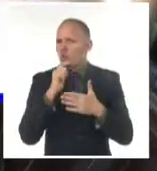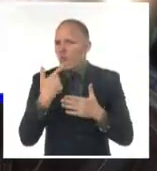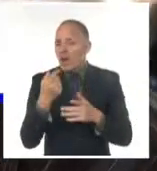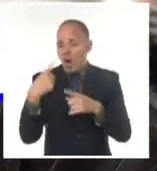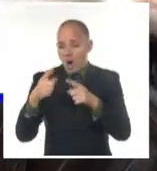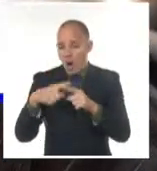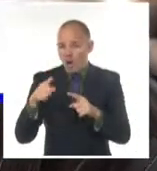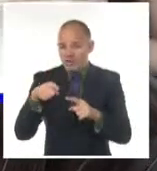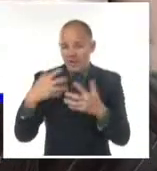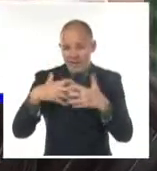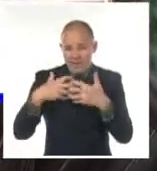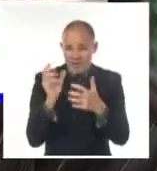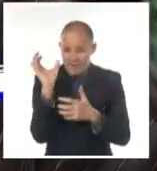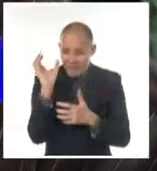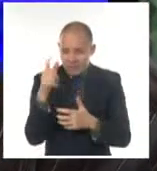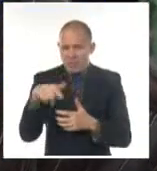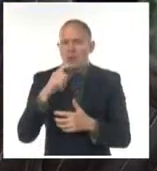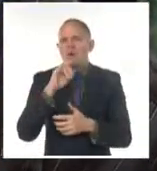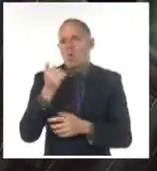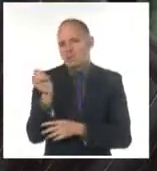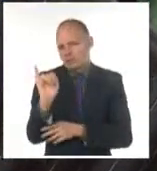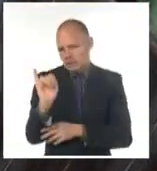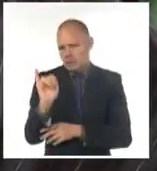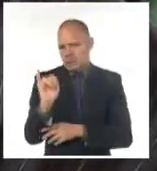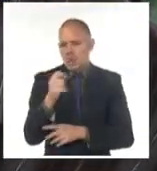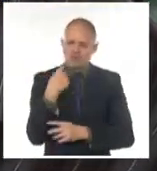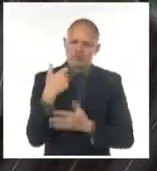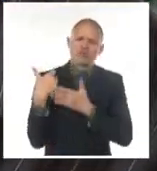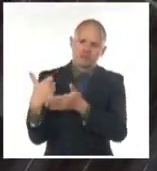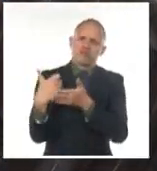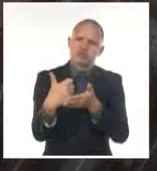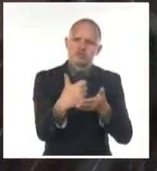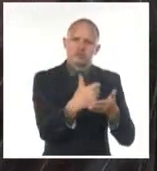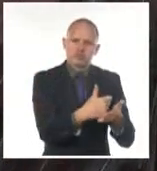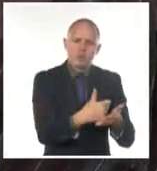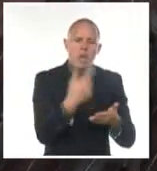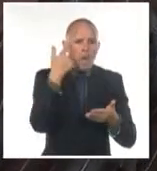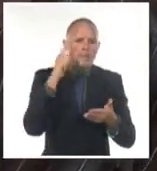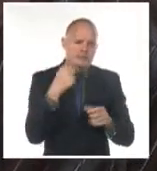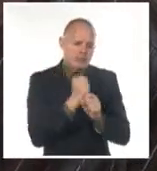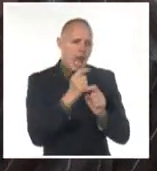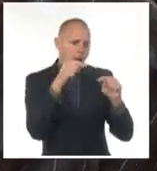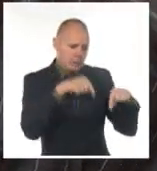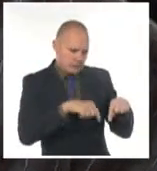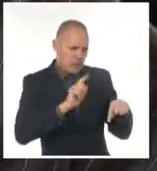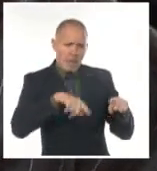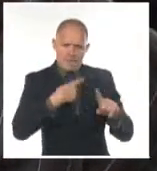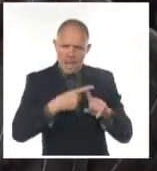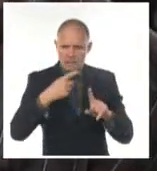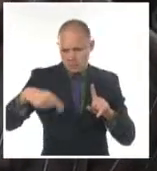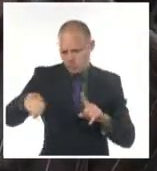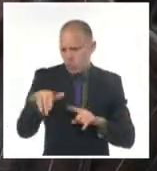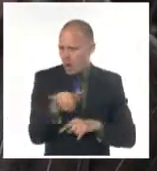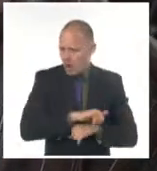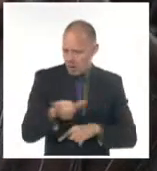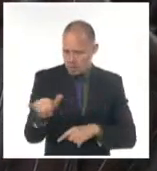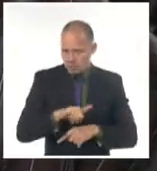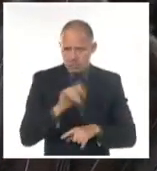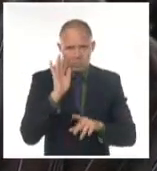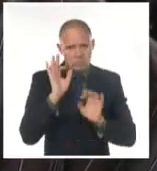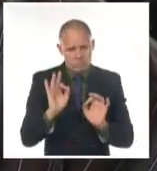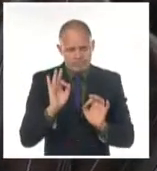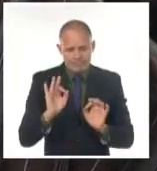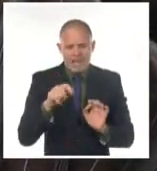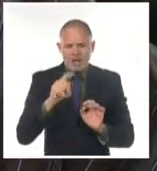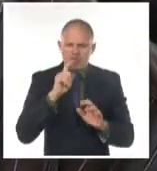la parte calificada, y realmente estamos haciendo cosas, no solo en el central, sino en la recuperación de la caña, la producción de alimentos, en todo lo que tiene que ver con la